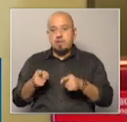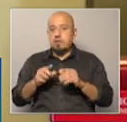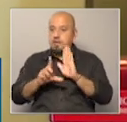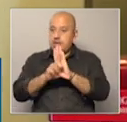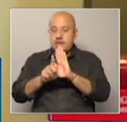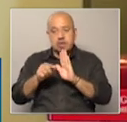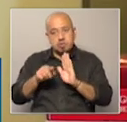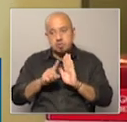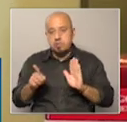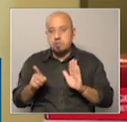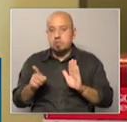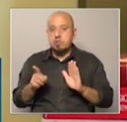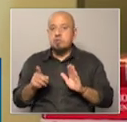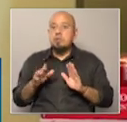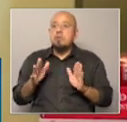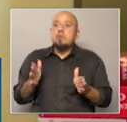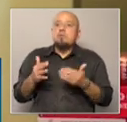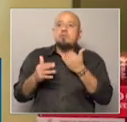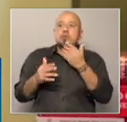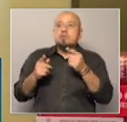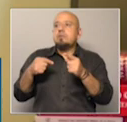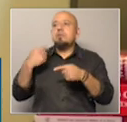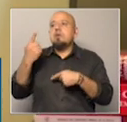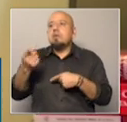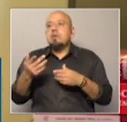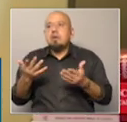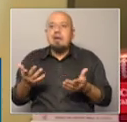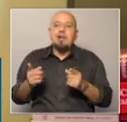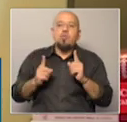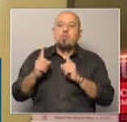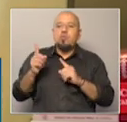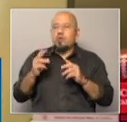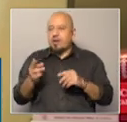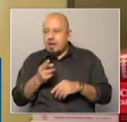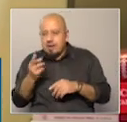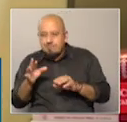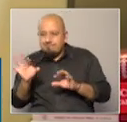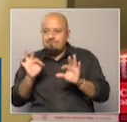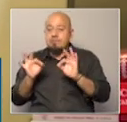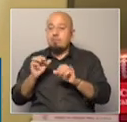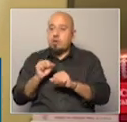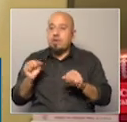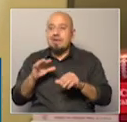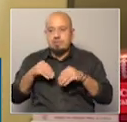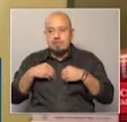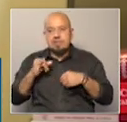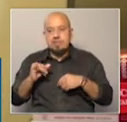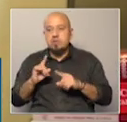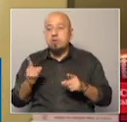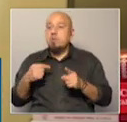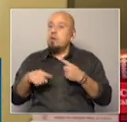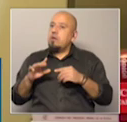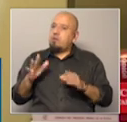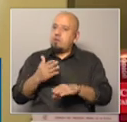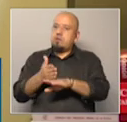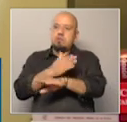ley. No sé si mañana se planteara algún caso muy excepcional si se le pudiera dar entrada, pero la jurisprudencia es bastante firme